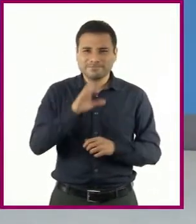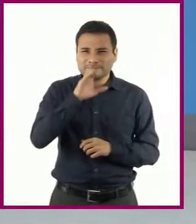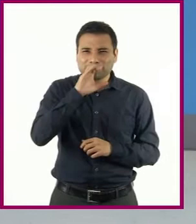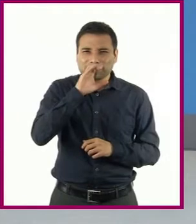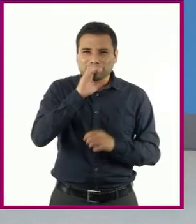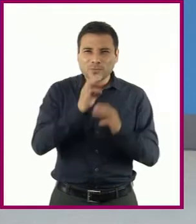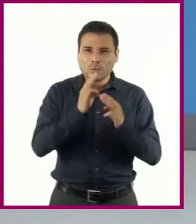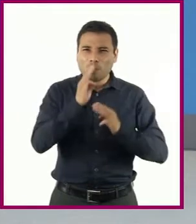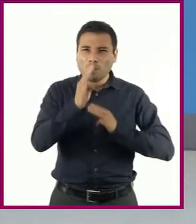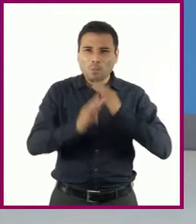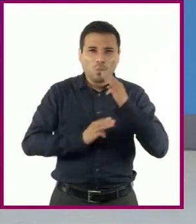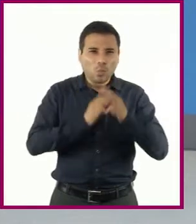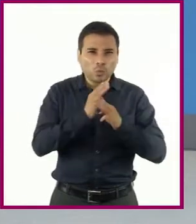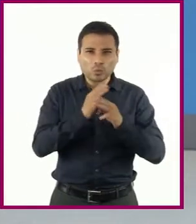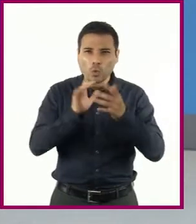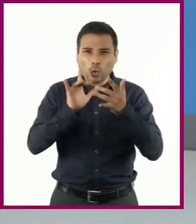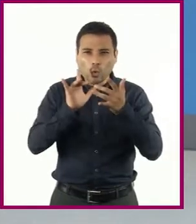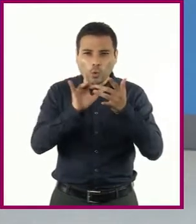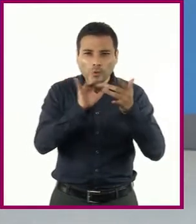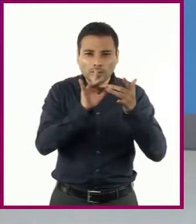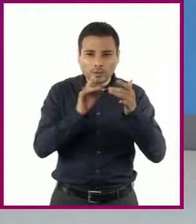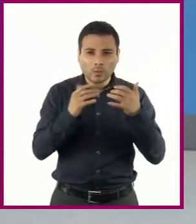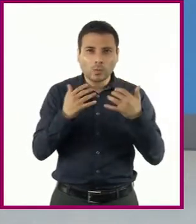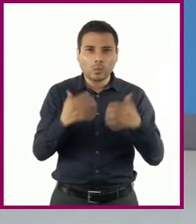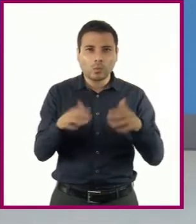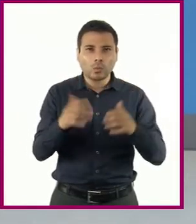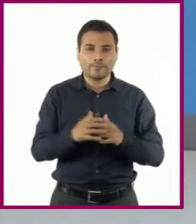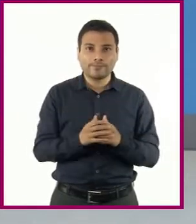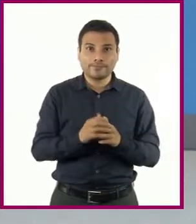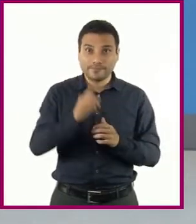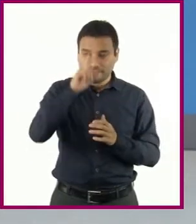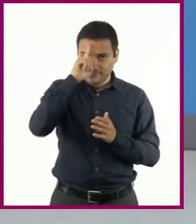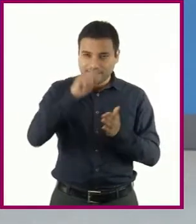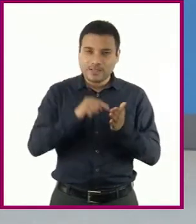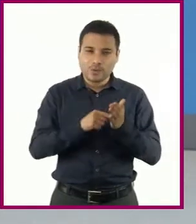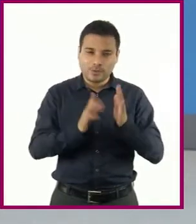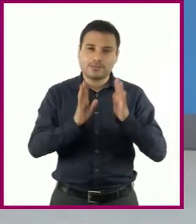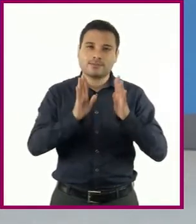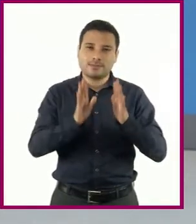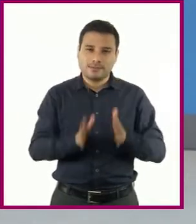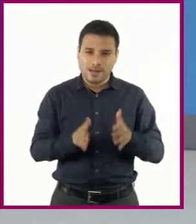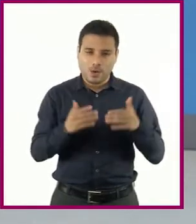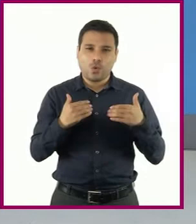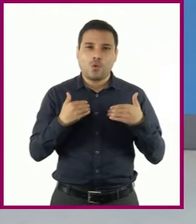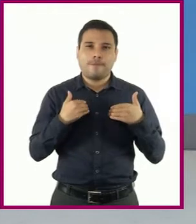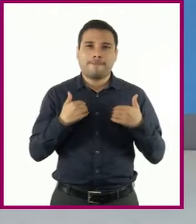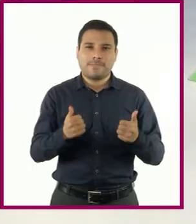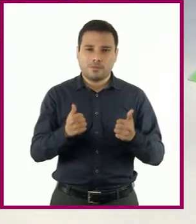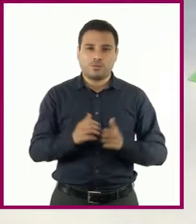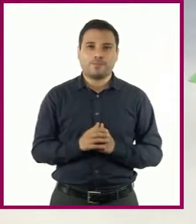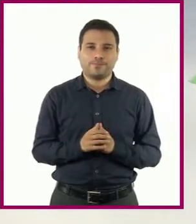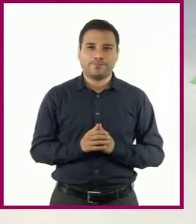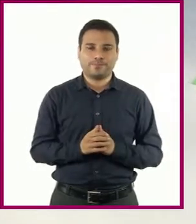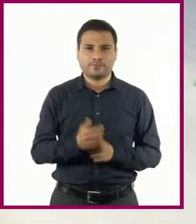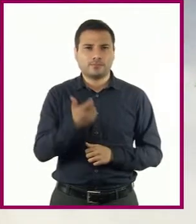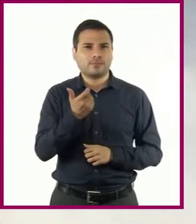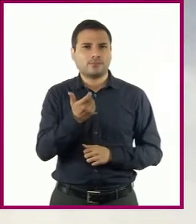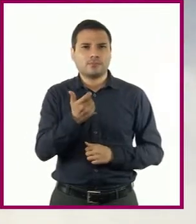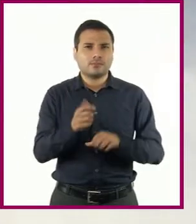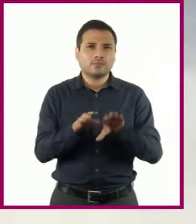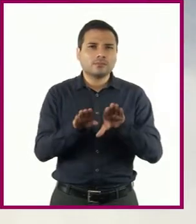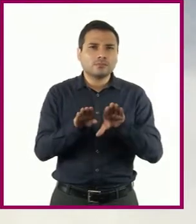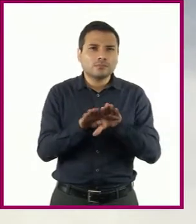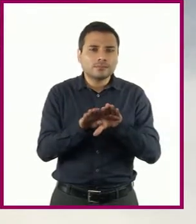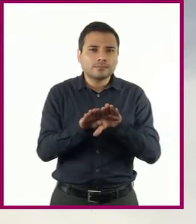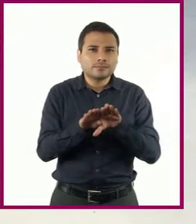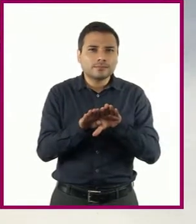mundo está tan conectado en la actualidad. Creo que es fácil comprender la globalización. En cuanto a la economía, pues sabemos